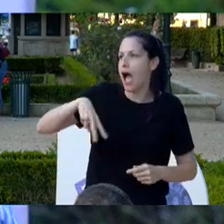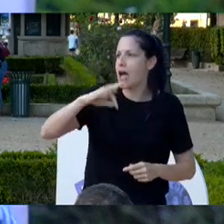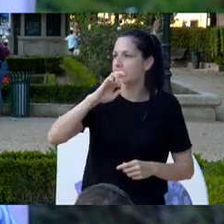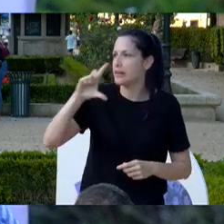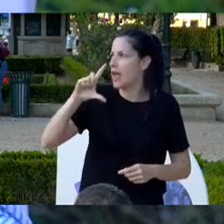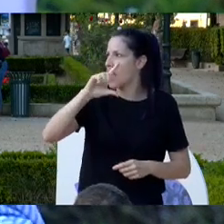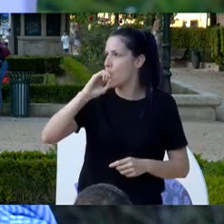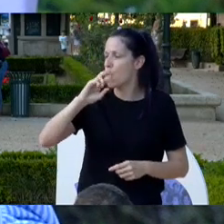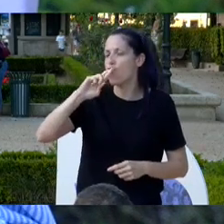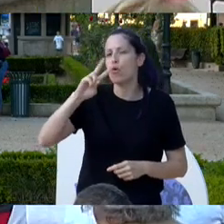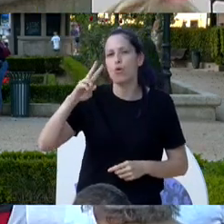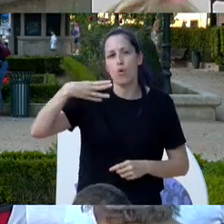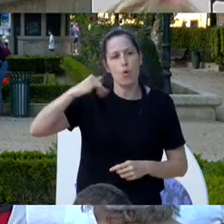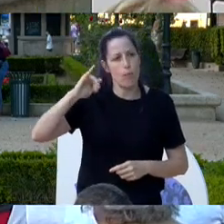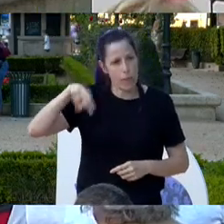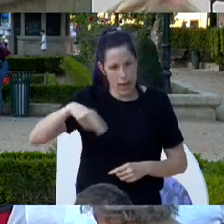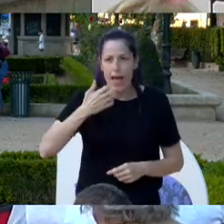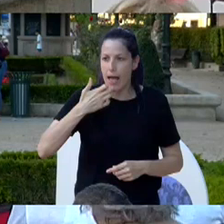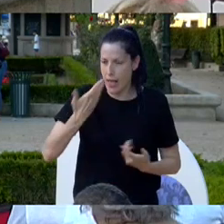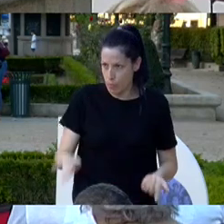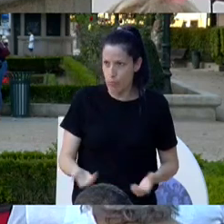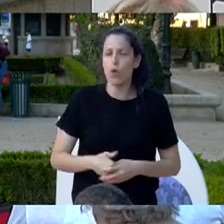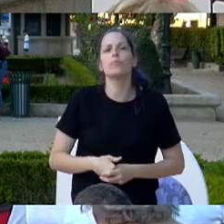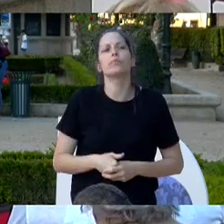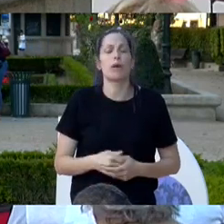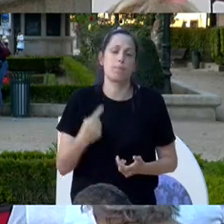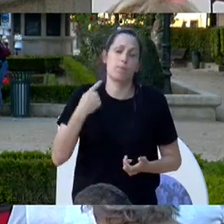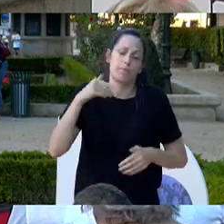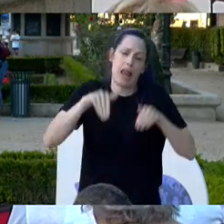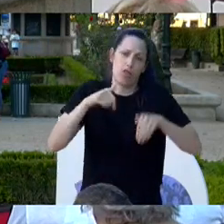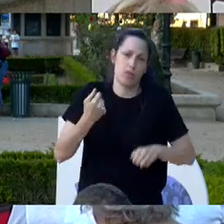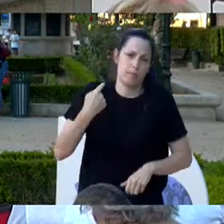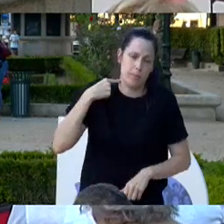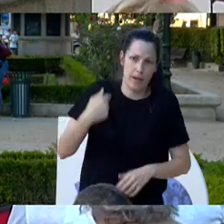Rubín, pero perden las elecciones. Presentanle